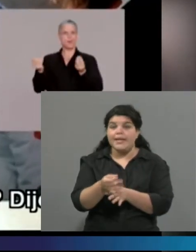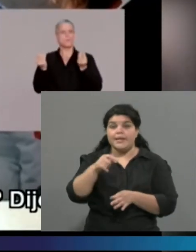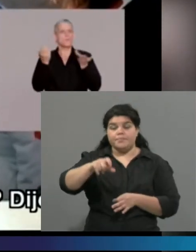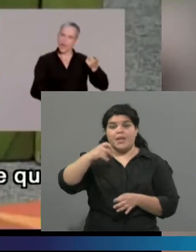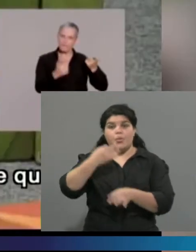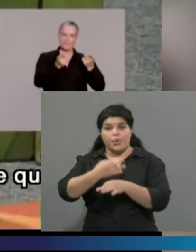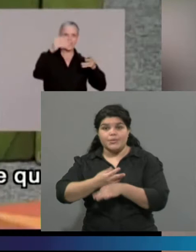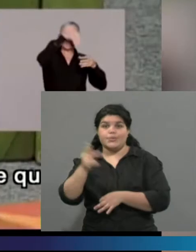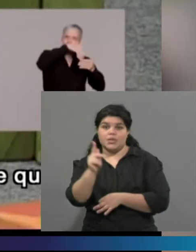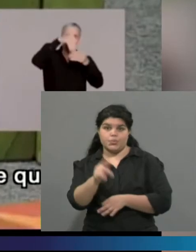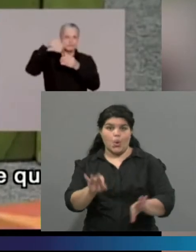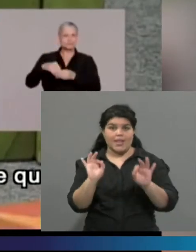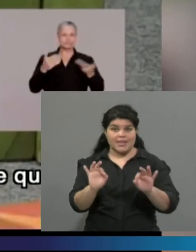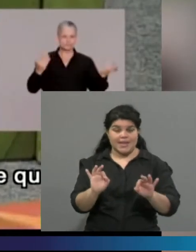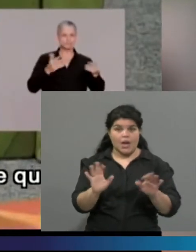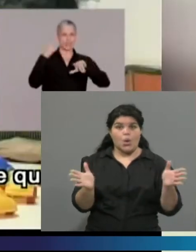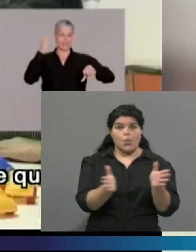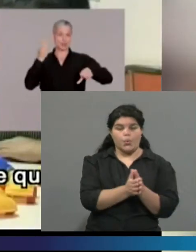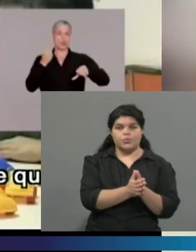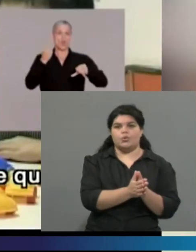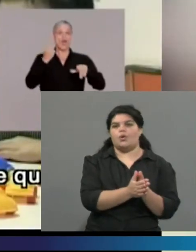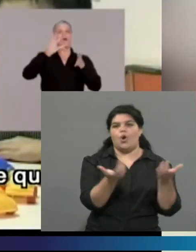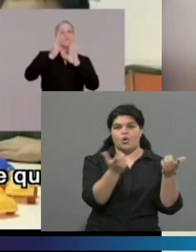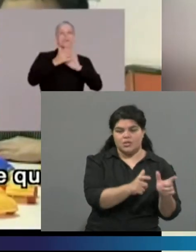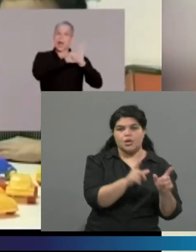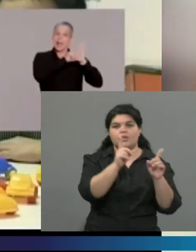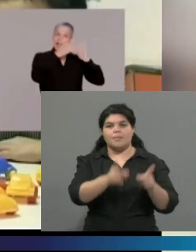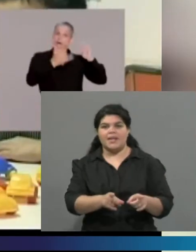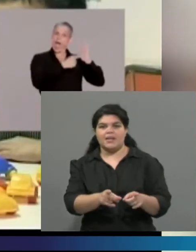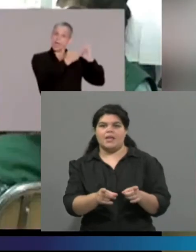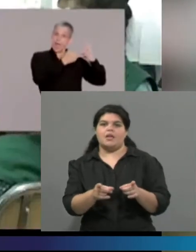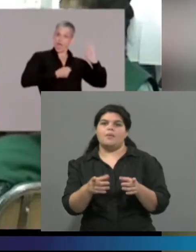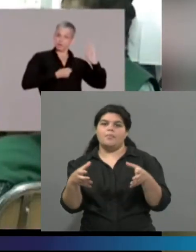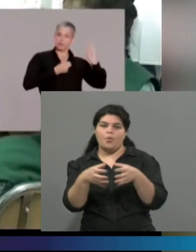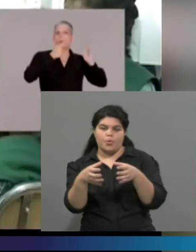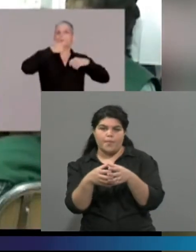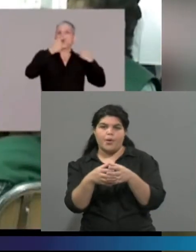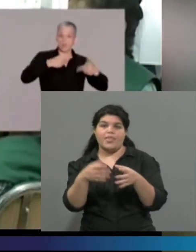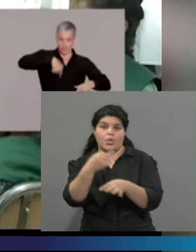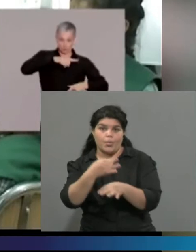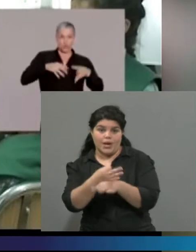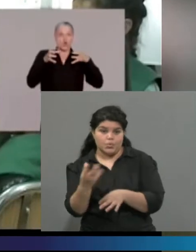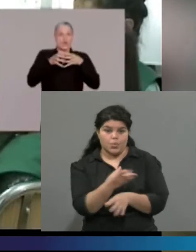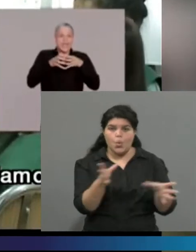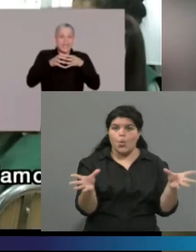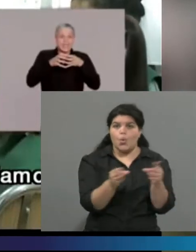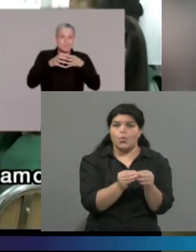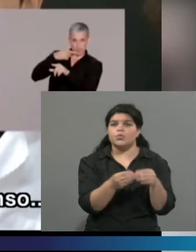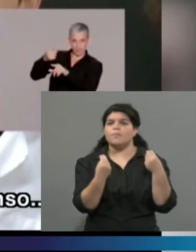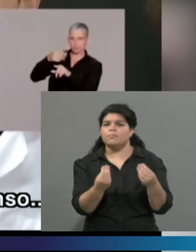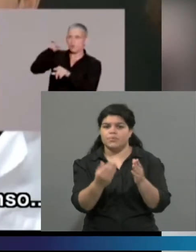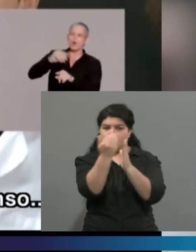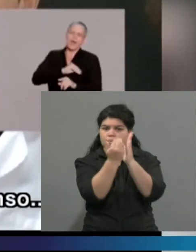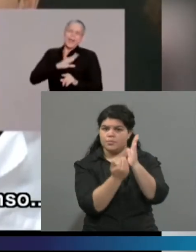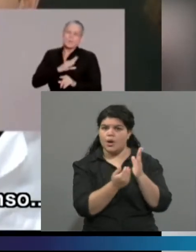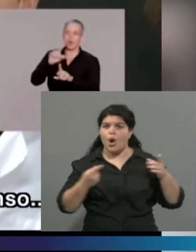de Educación en conjunto con el Consejo Federal de Educación y que integraron una comisión interdisciplinaria, porque lo que se busca con la